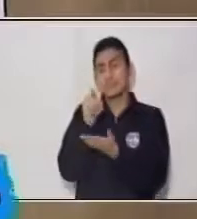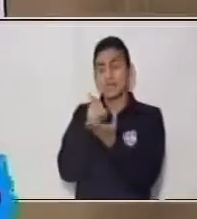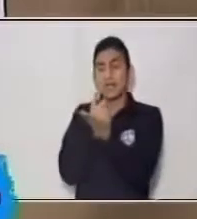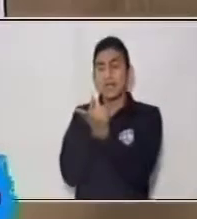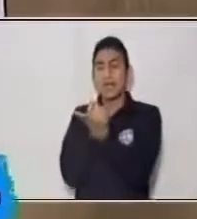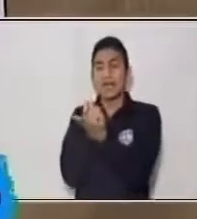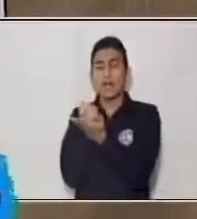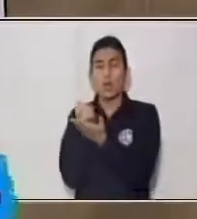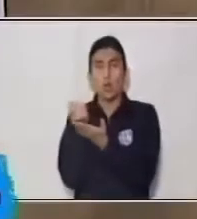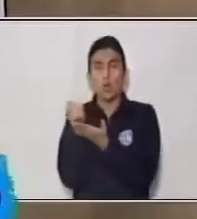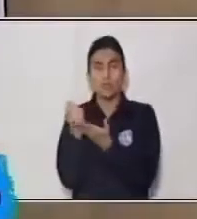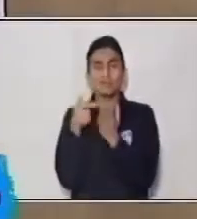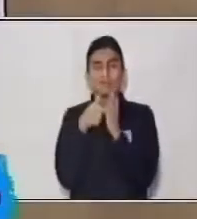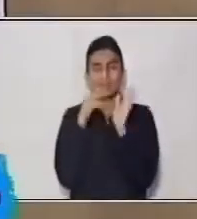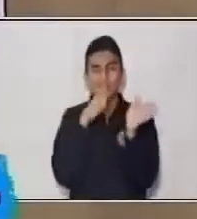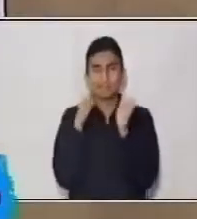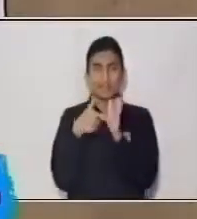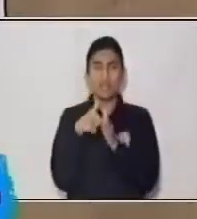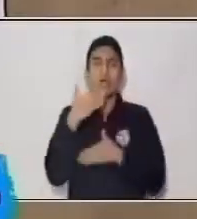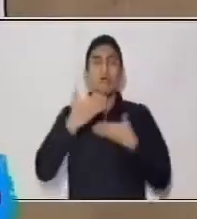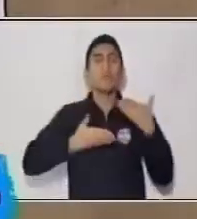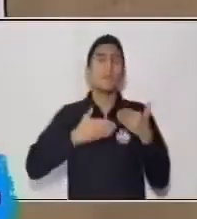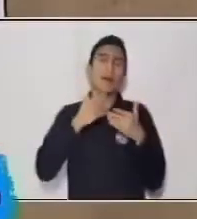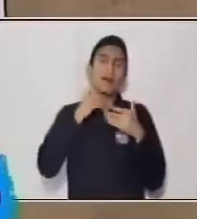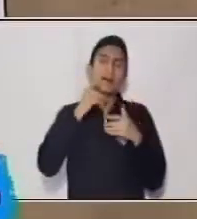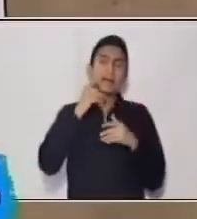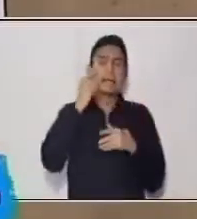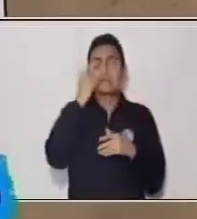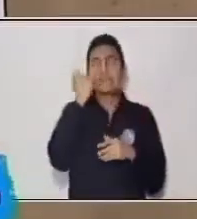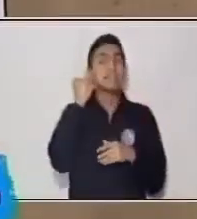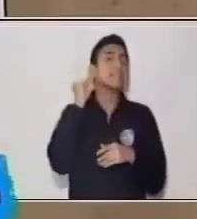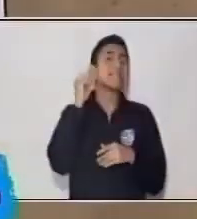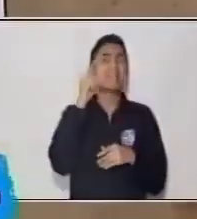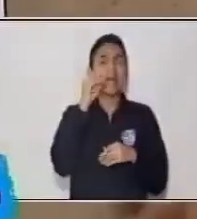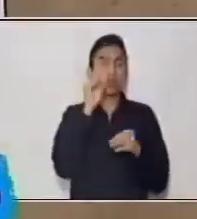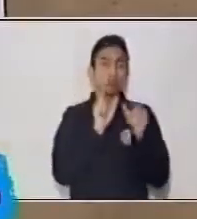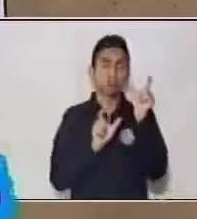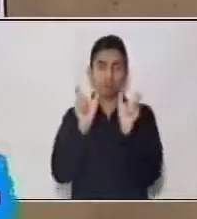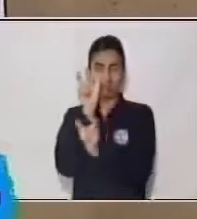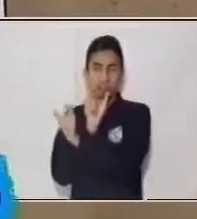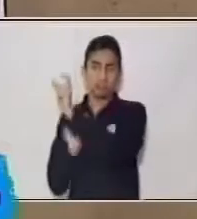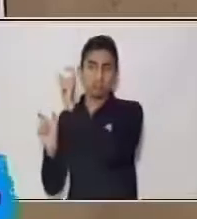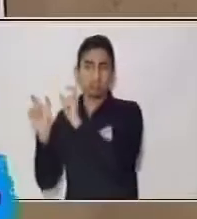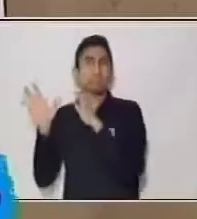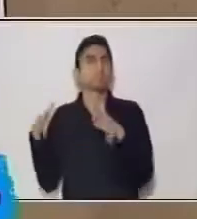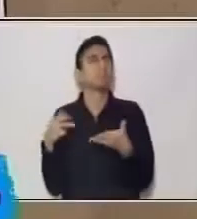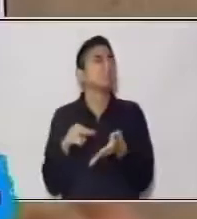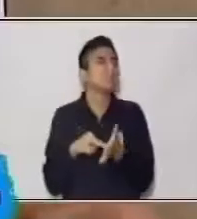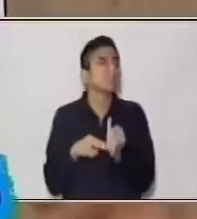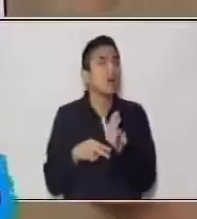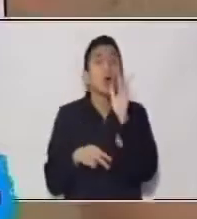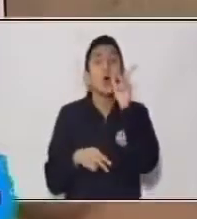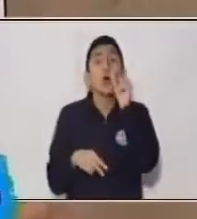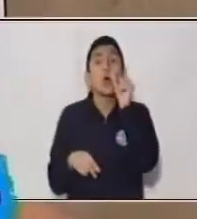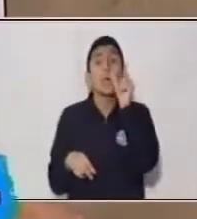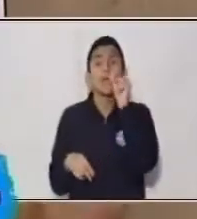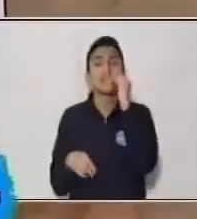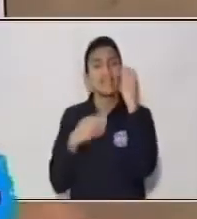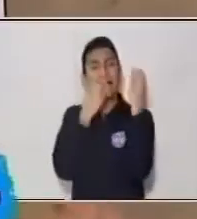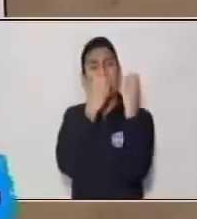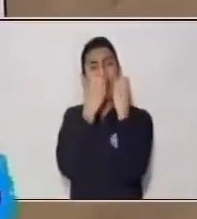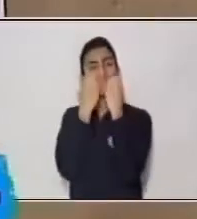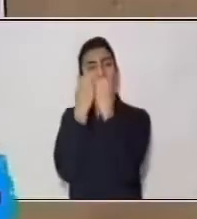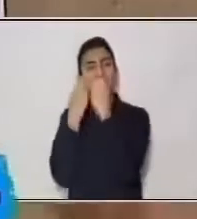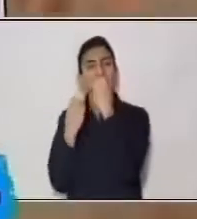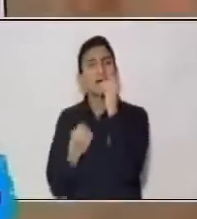esforzados. Este es un poema de Margarita Carrera que nos muestra a esos hombres de maíz, y ella dice que los busca y